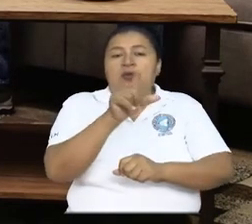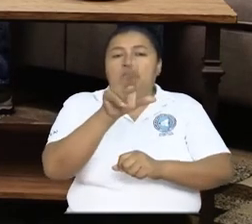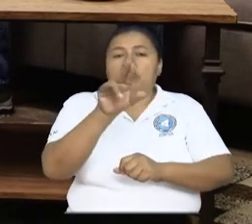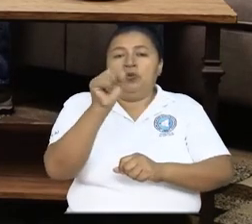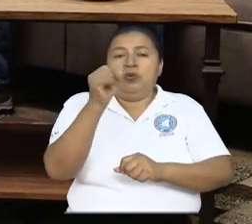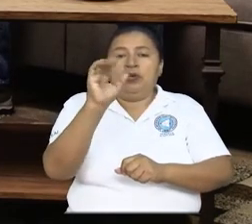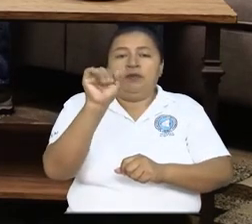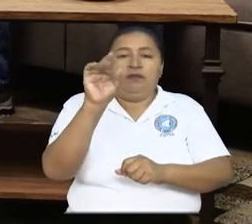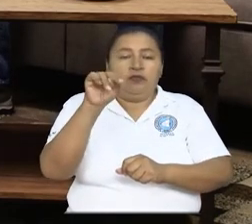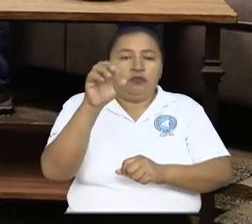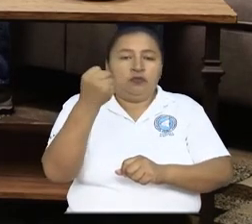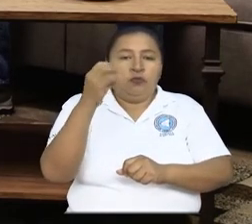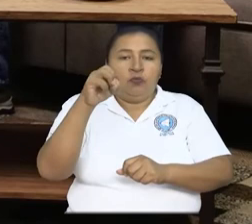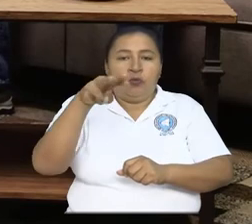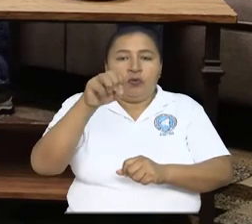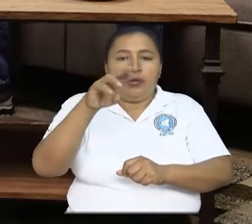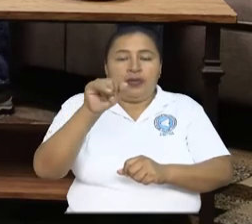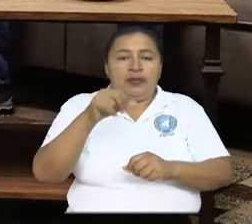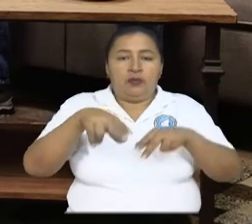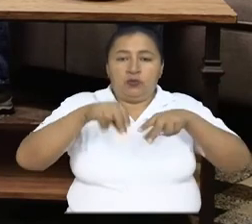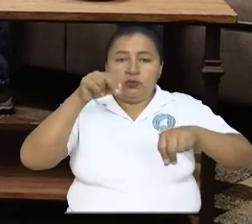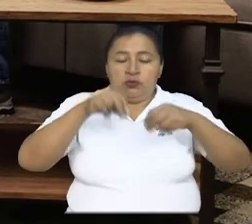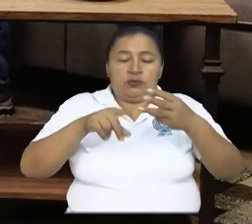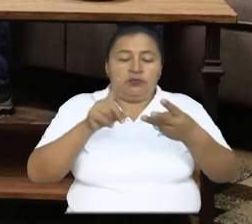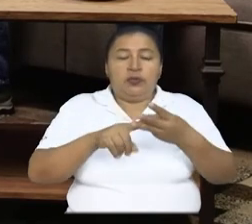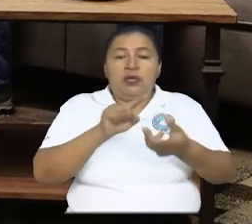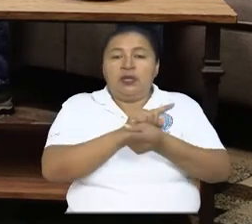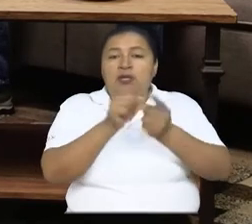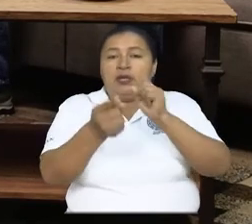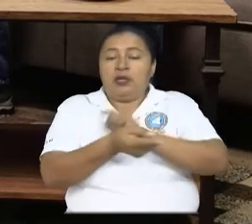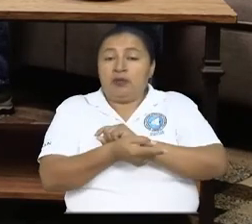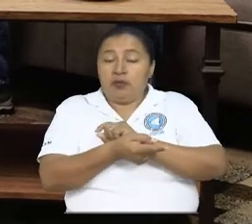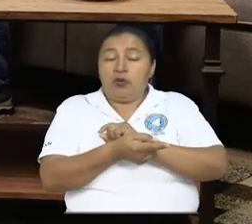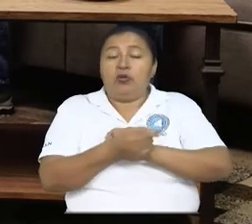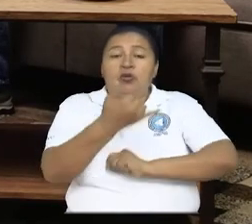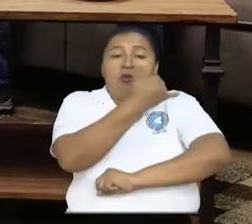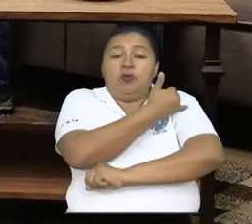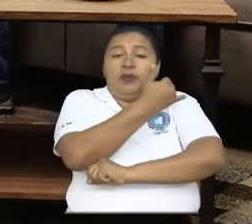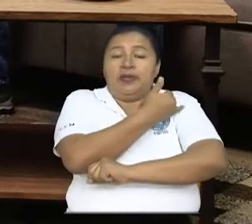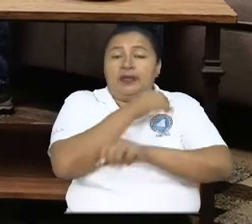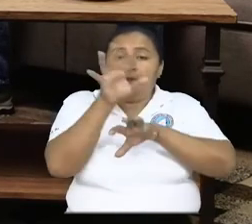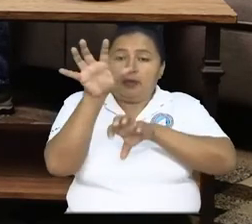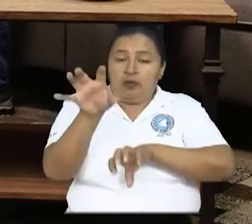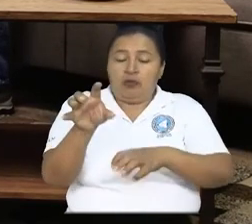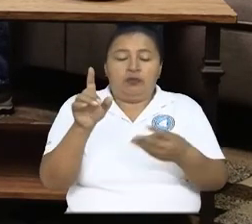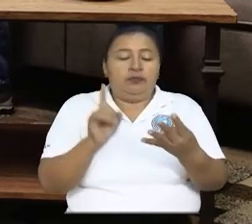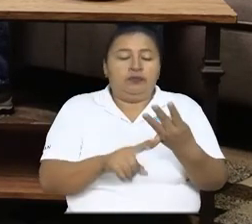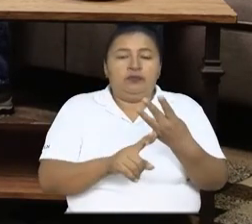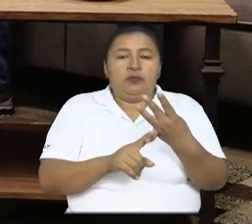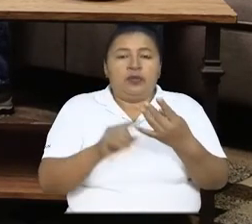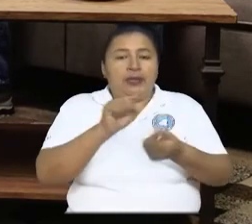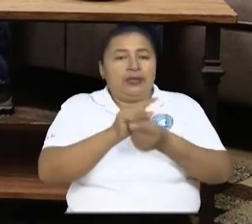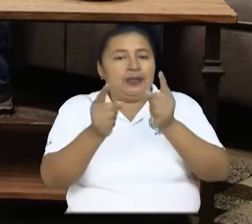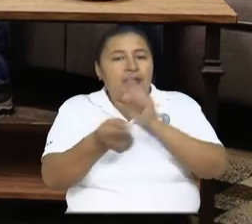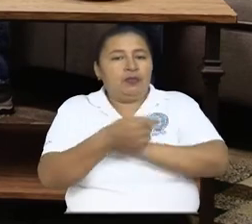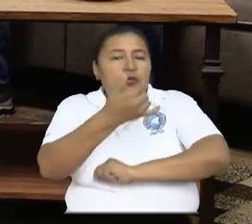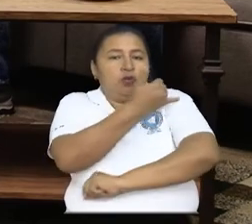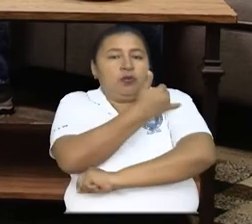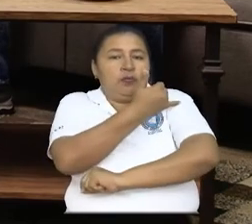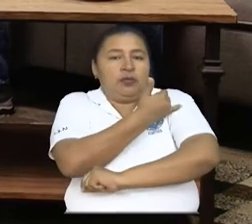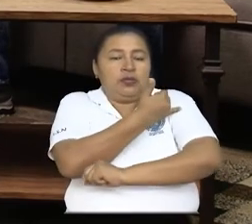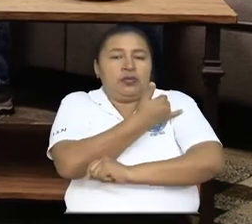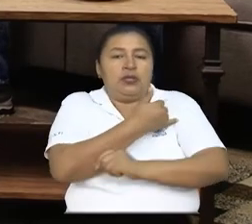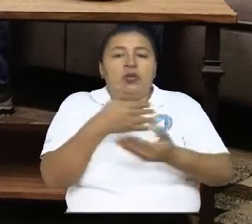no a segovia el reemplazo del hospital regional óscar danilo rosales de león el reemplazo del hospital regional